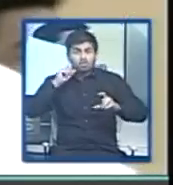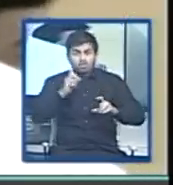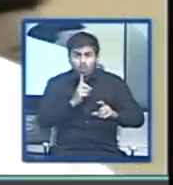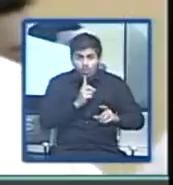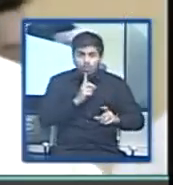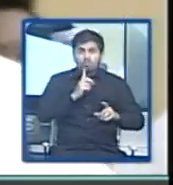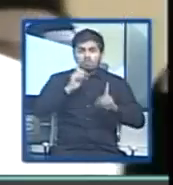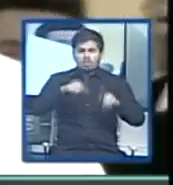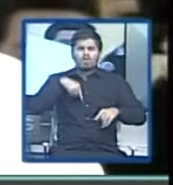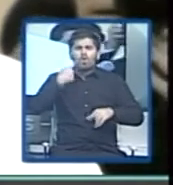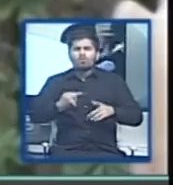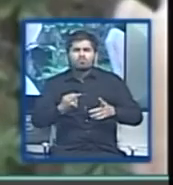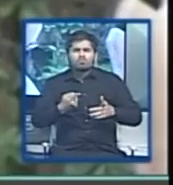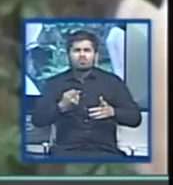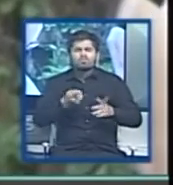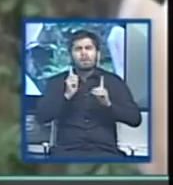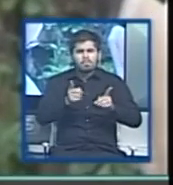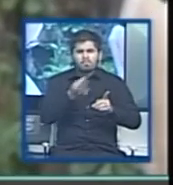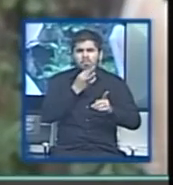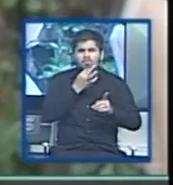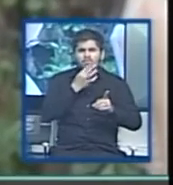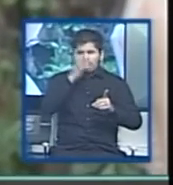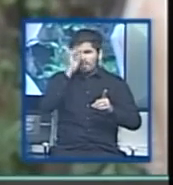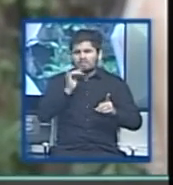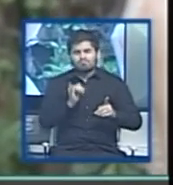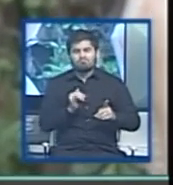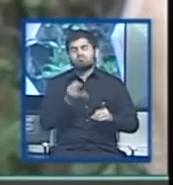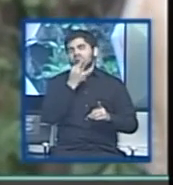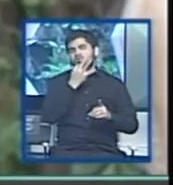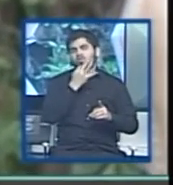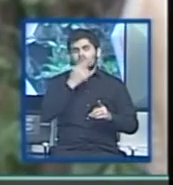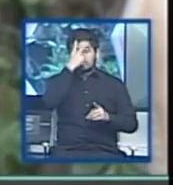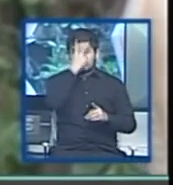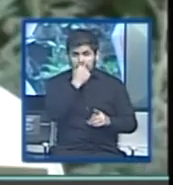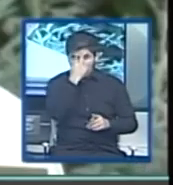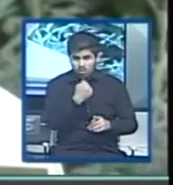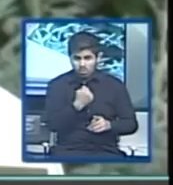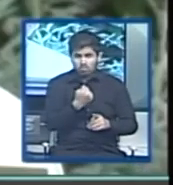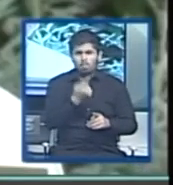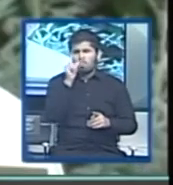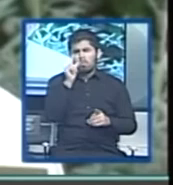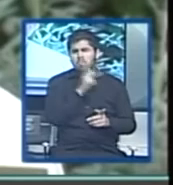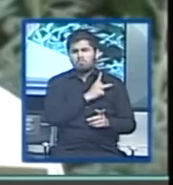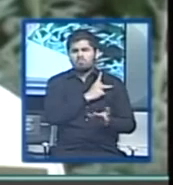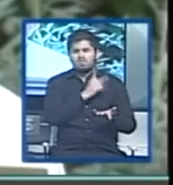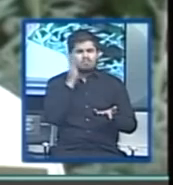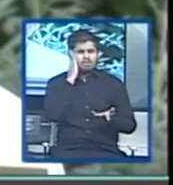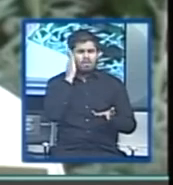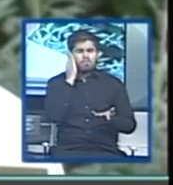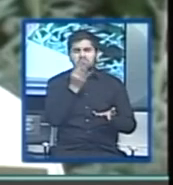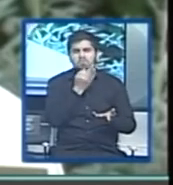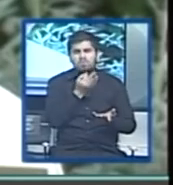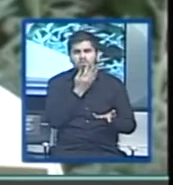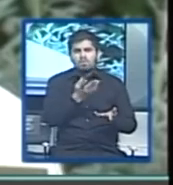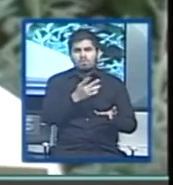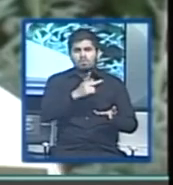con discapacidad en auditiva, sino también visual, etcétera. Claro, la discapacidad visual, muy poca gente conoce que deben, por